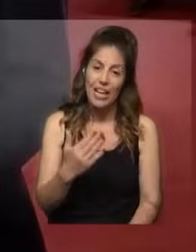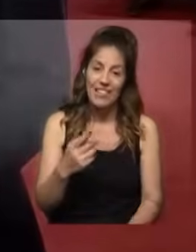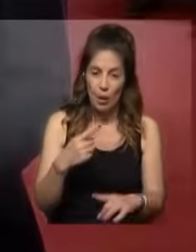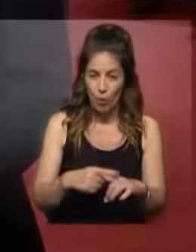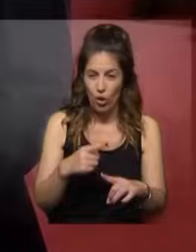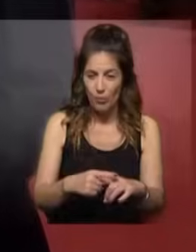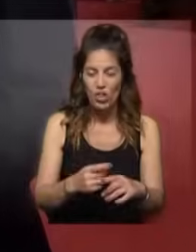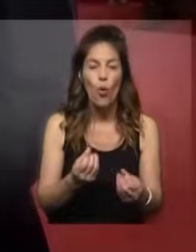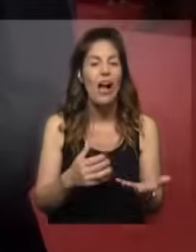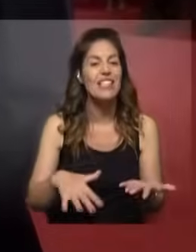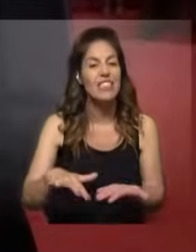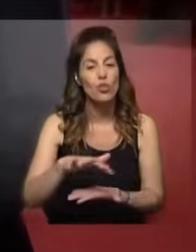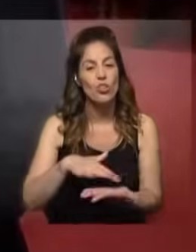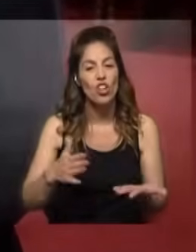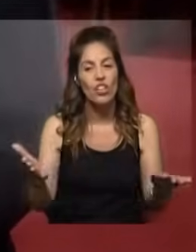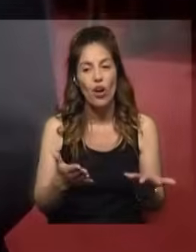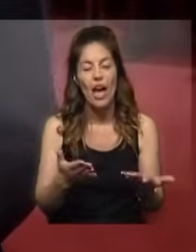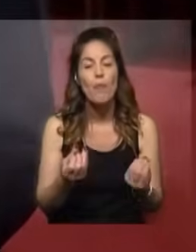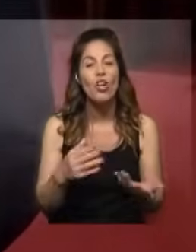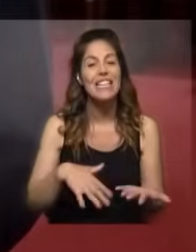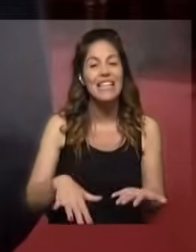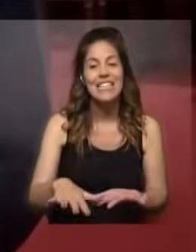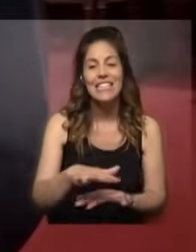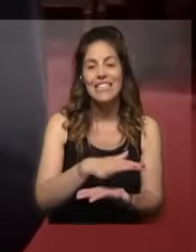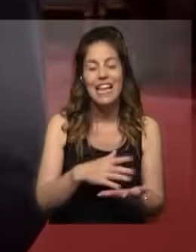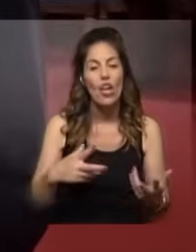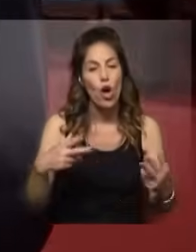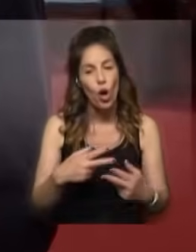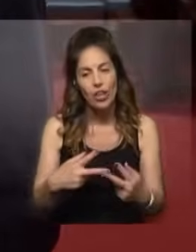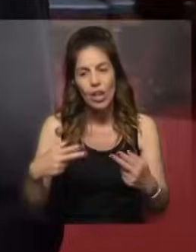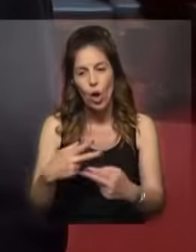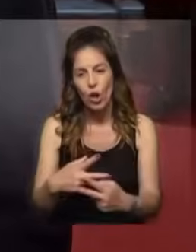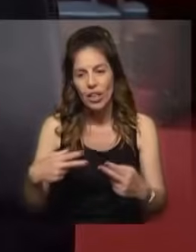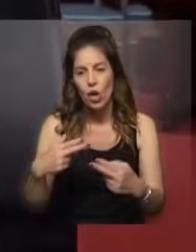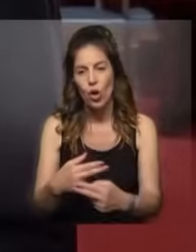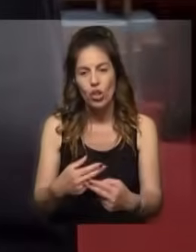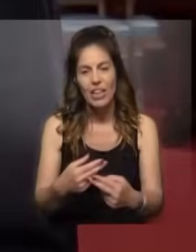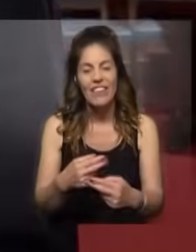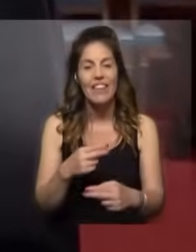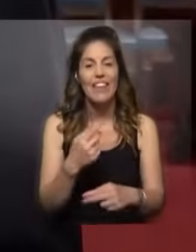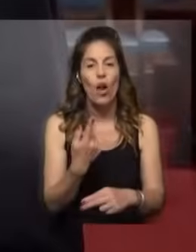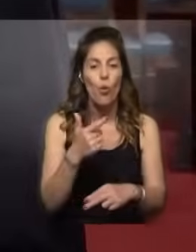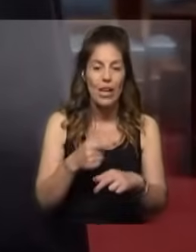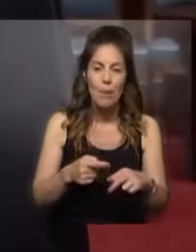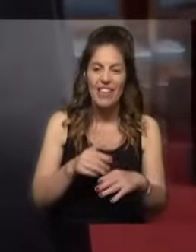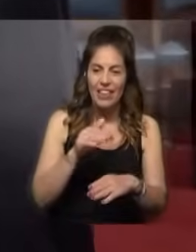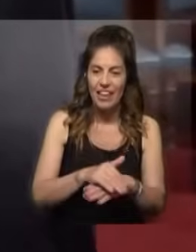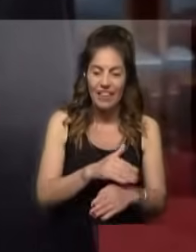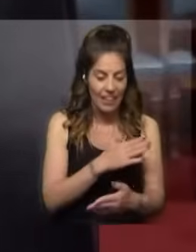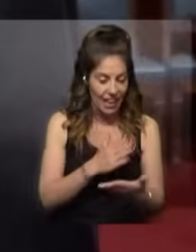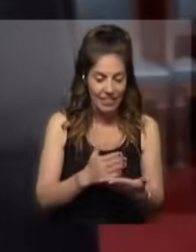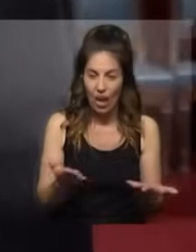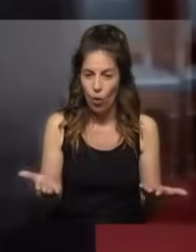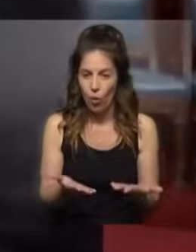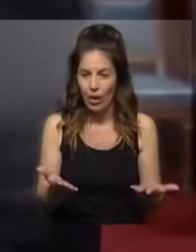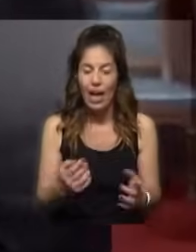qué está la situación y Por qué este escenario eh de cuarto intermedio tras cuarto intermedio desde las 13:30 Aproximadamente a ver lo